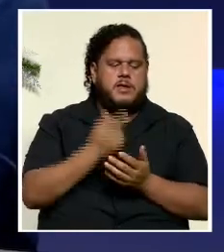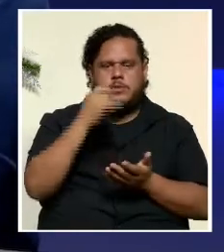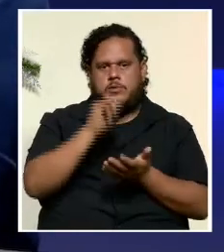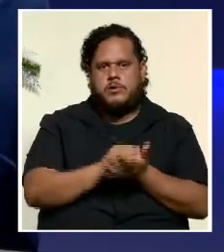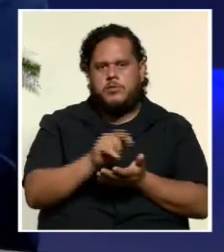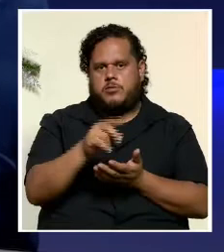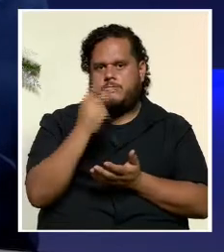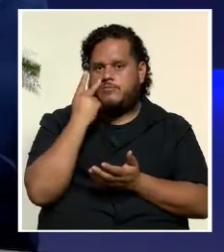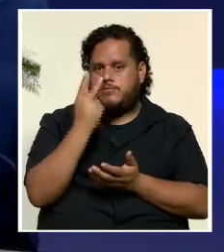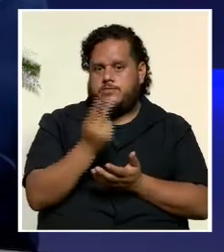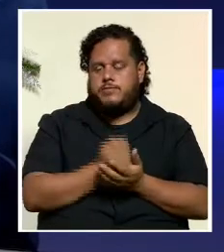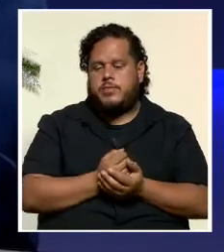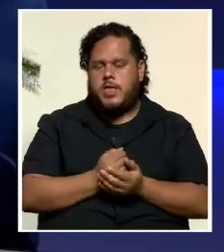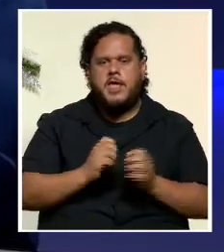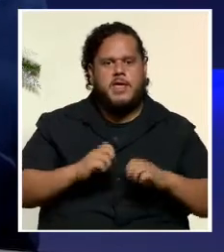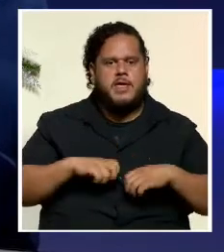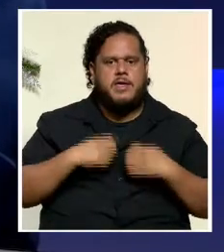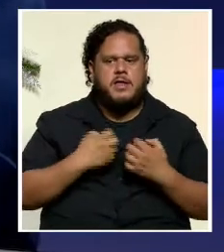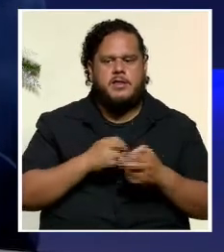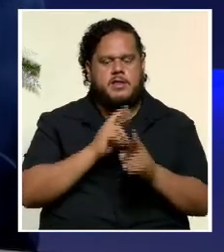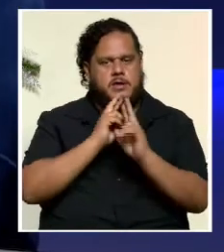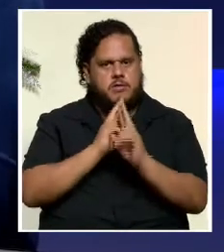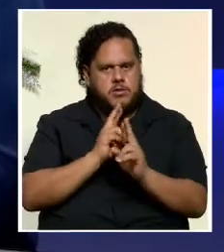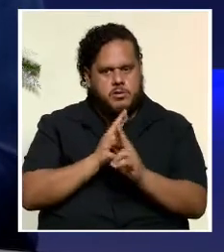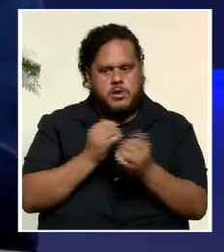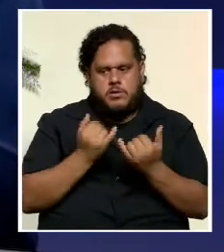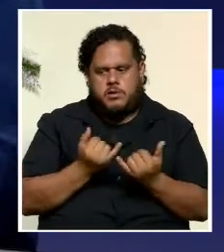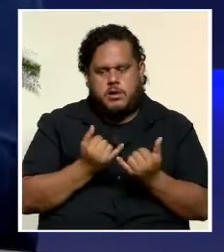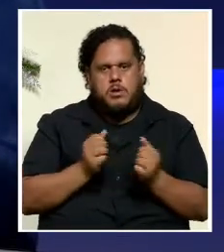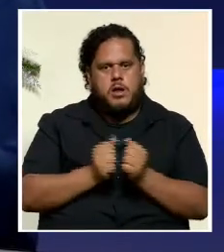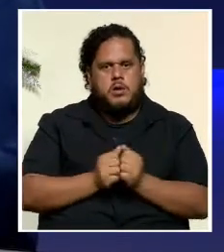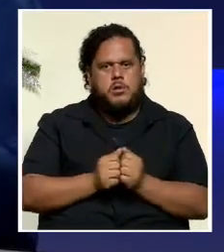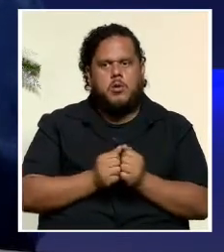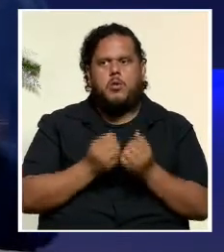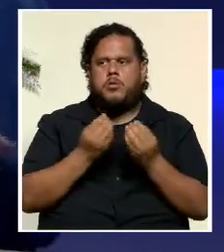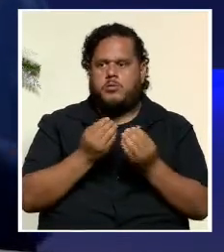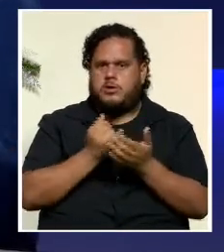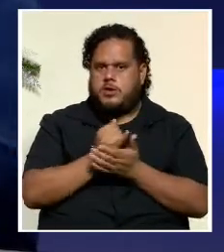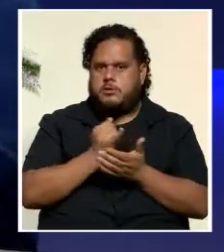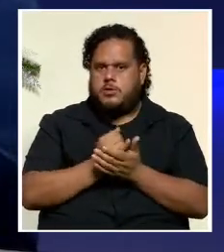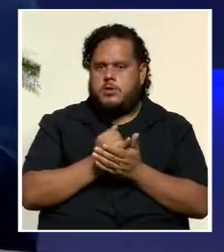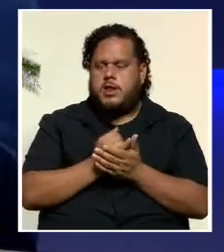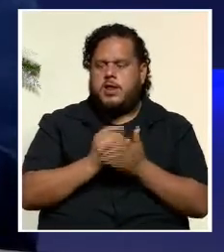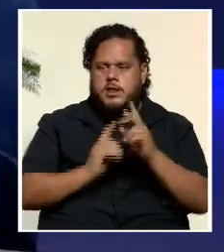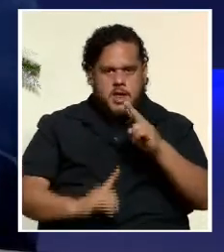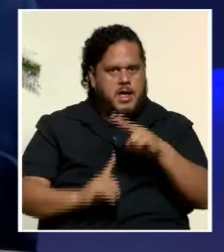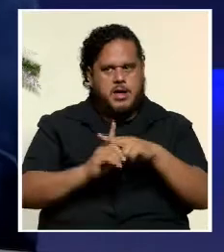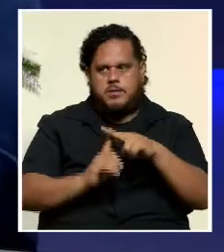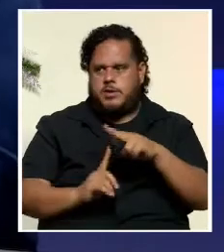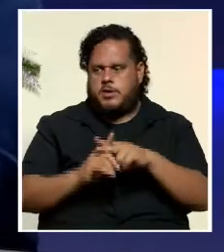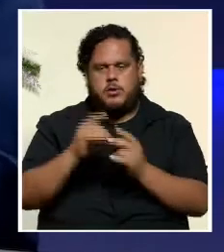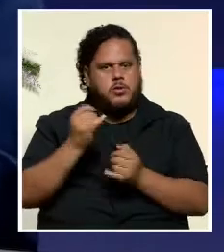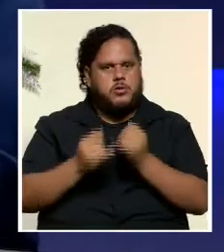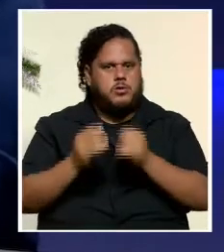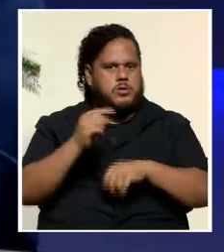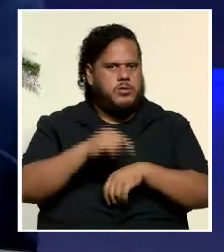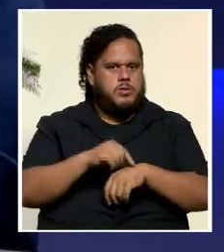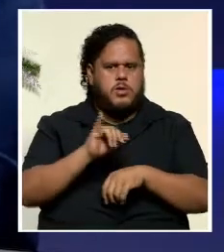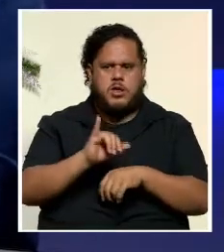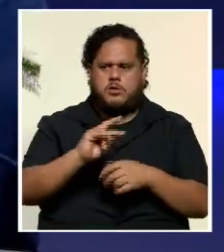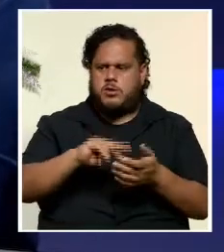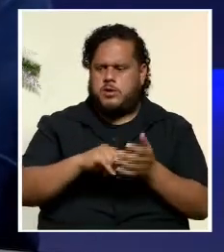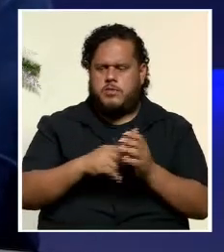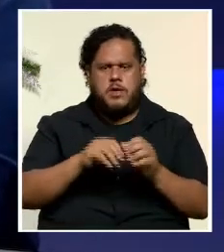usted está viendo que existen resultados ahora con varias investigaciones que han salido en los últimos tiempos. Eso quiere decir que